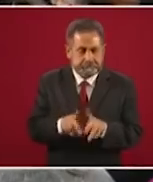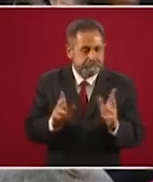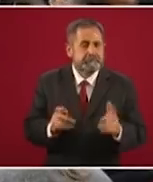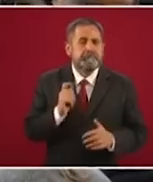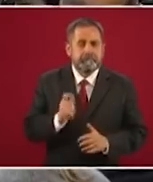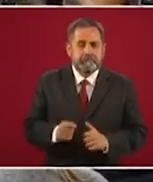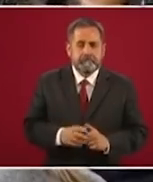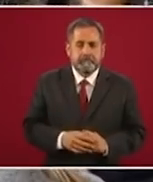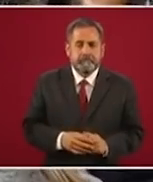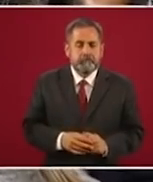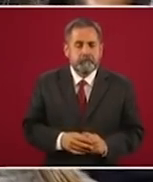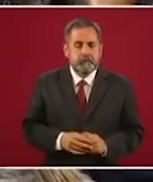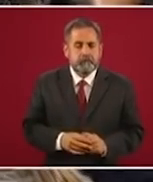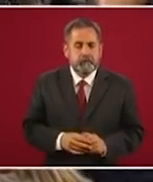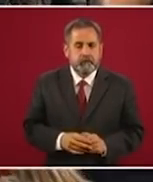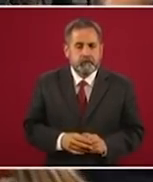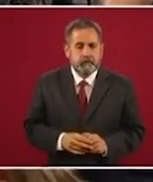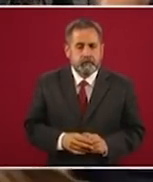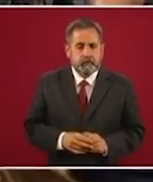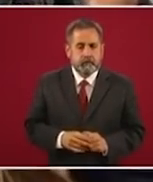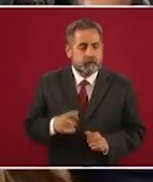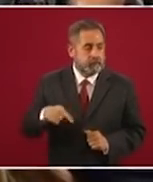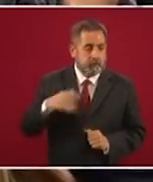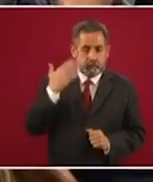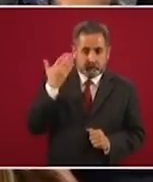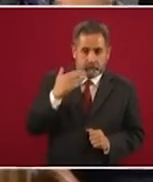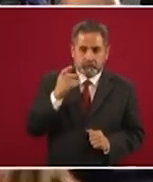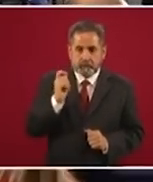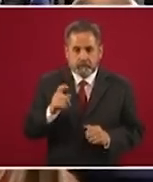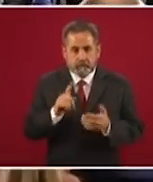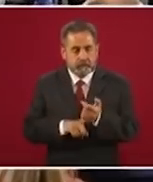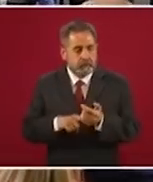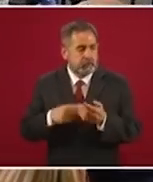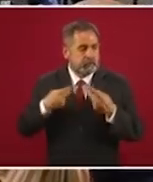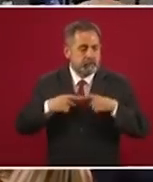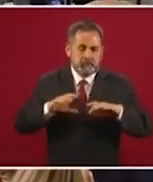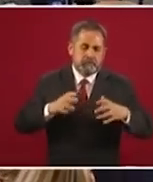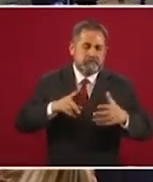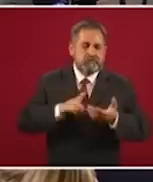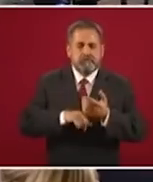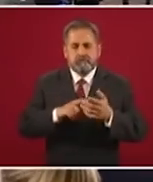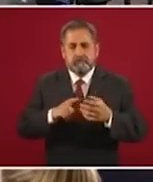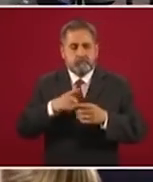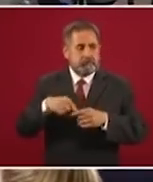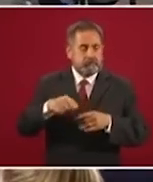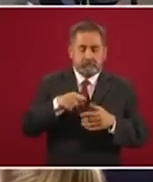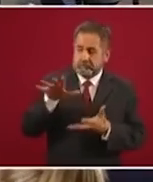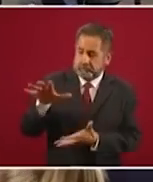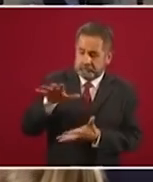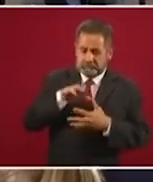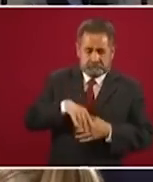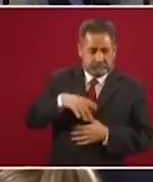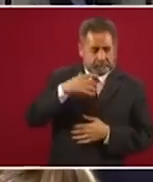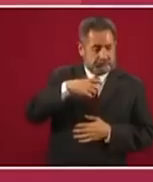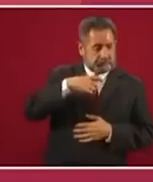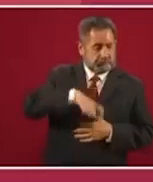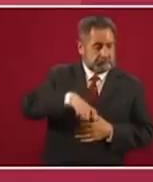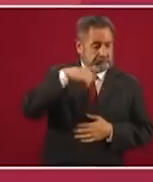lo que se sabe de que el poder atonta a los